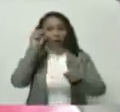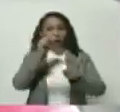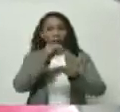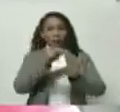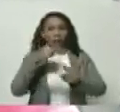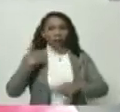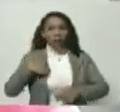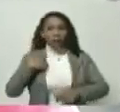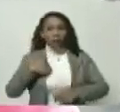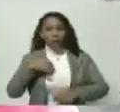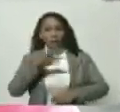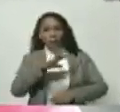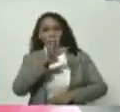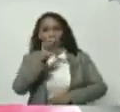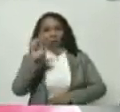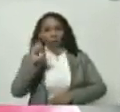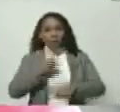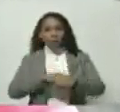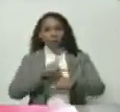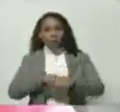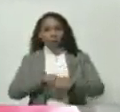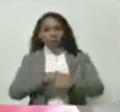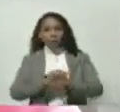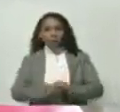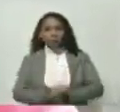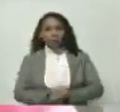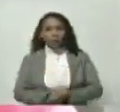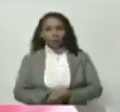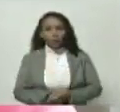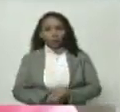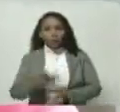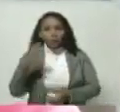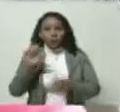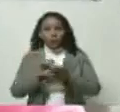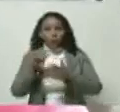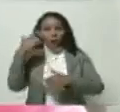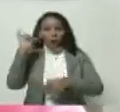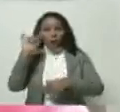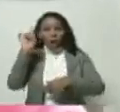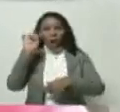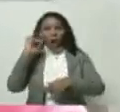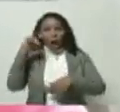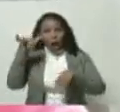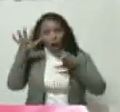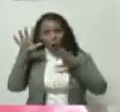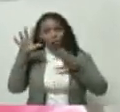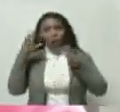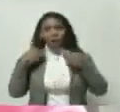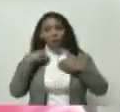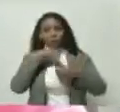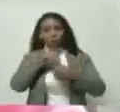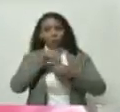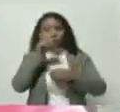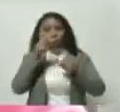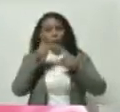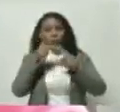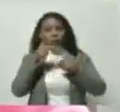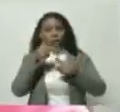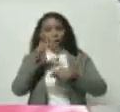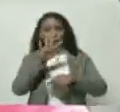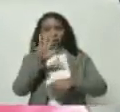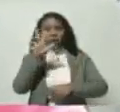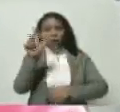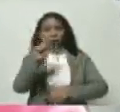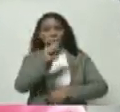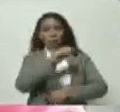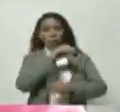Aires, aproximadamente a 40 minutos de Ezeiza, en donde está la tripulación aún secuestrada viviendo en un hotel desde hace ya casi